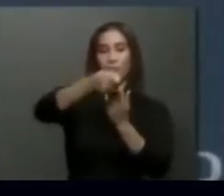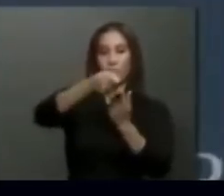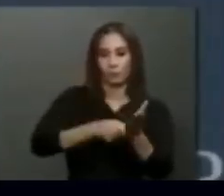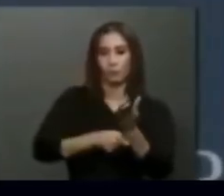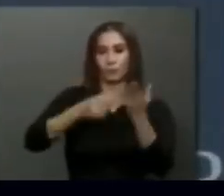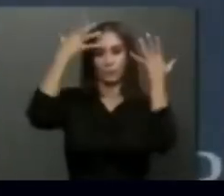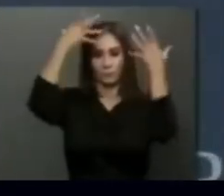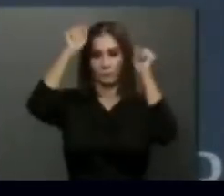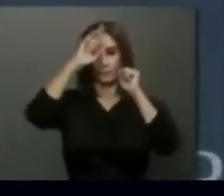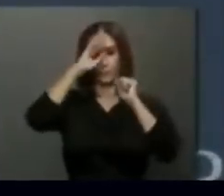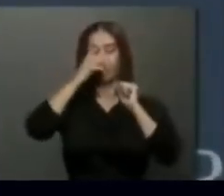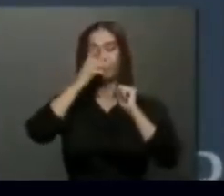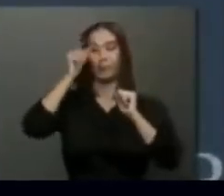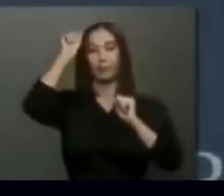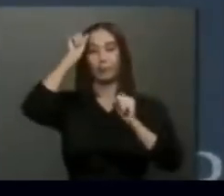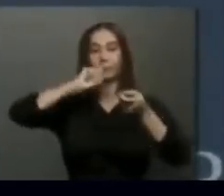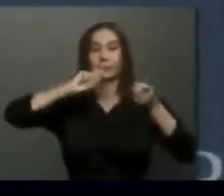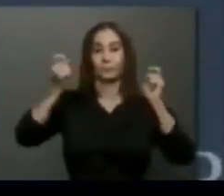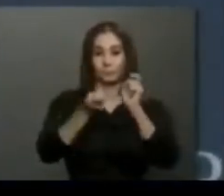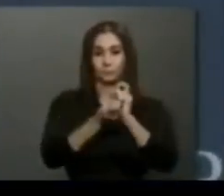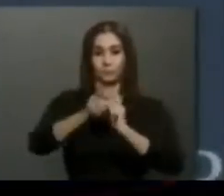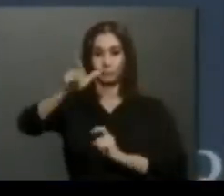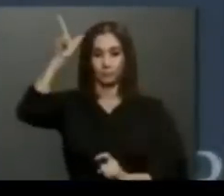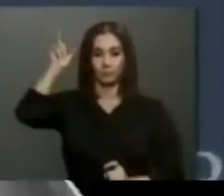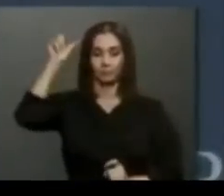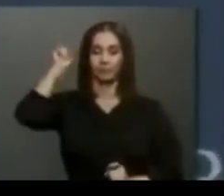del presidente de la República y del gobierno del cambio del presidente Luis Abinader.